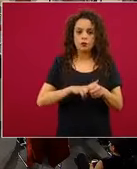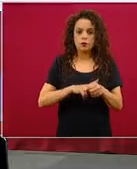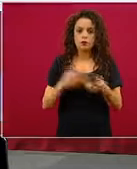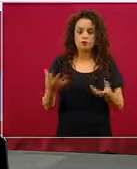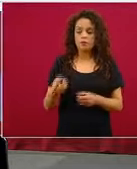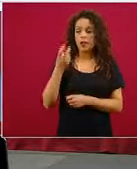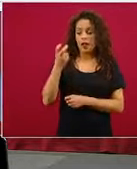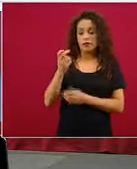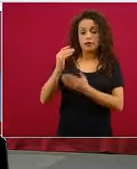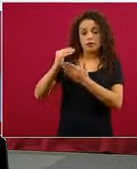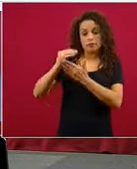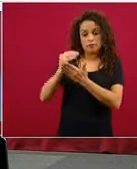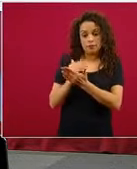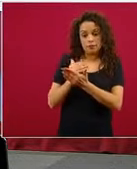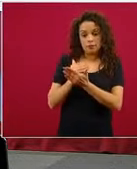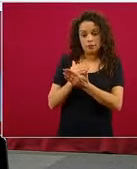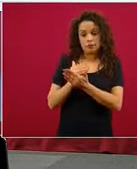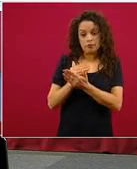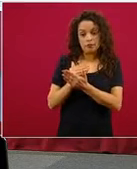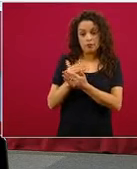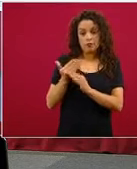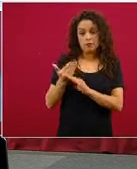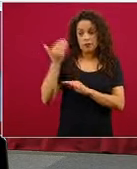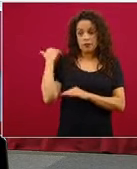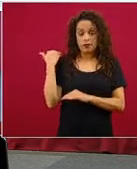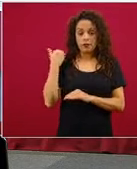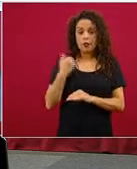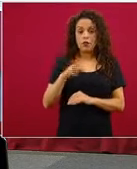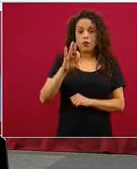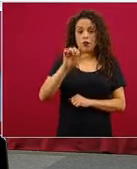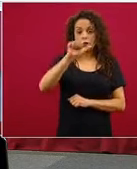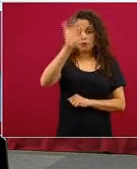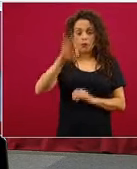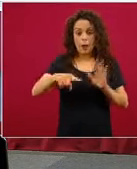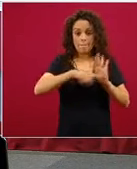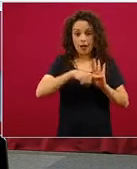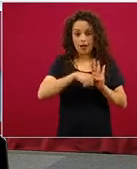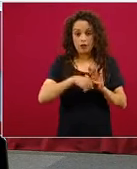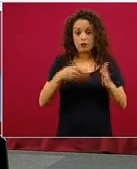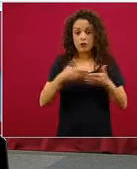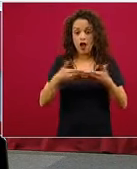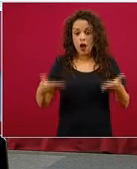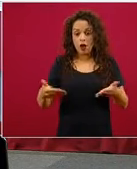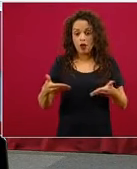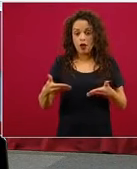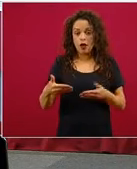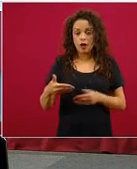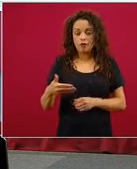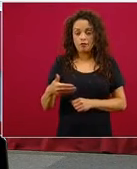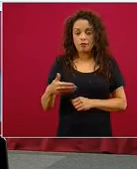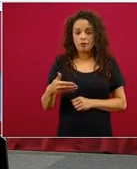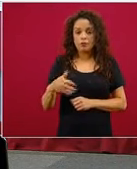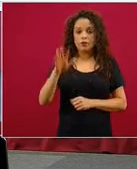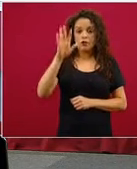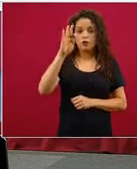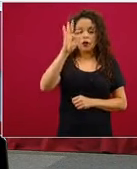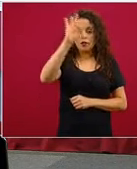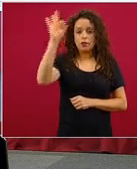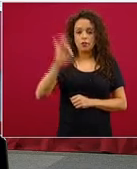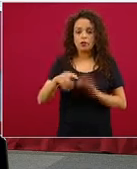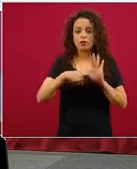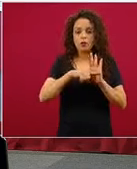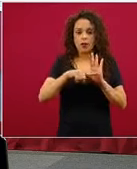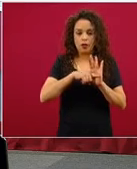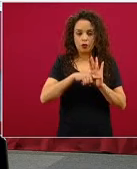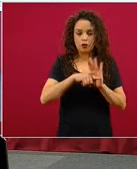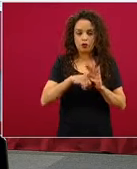la reducción que se llegó a tener un momento de menos 46, ahora es de menos 40%.